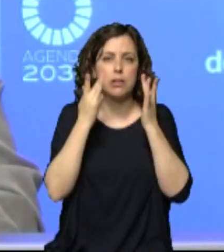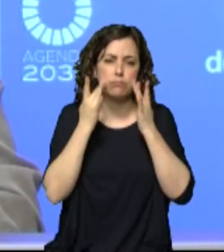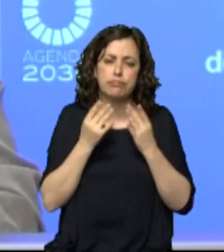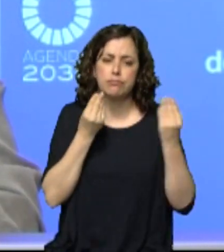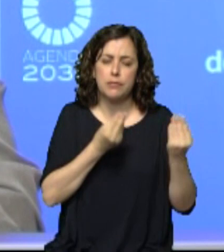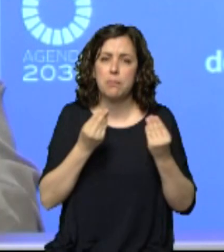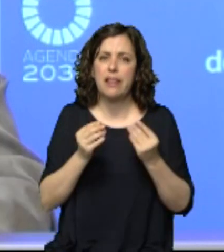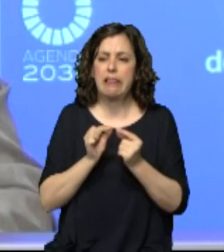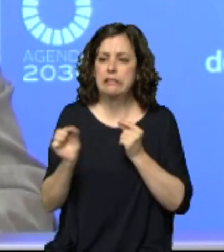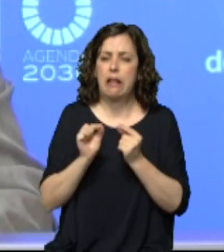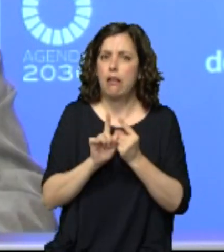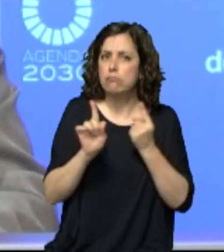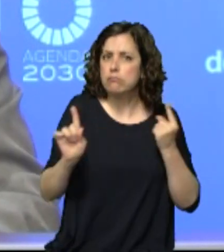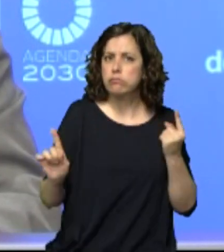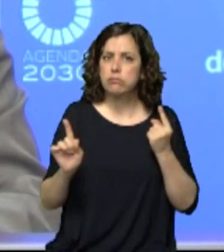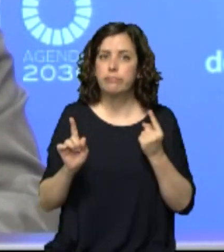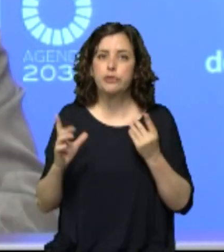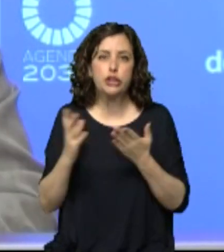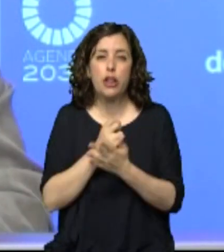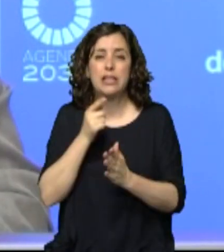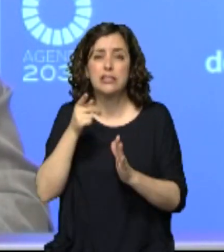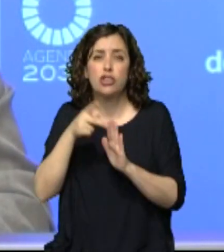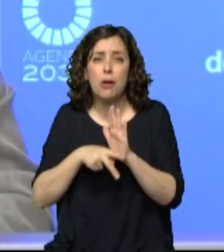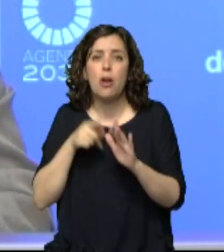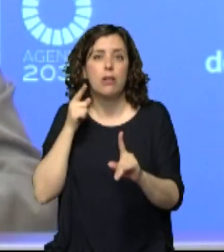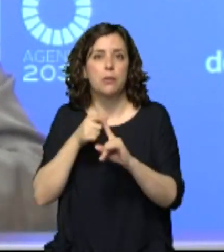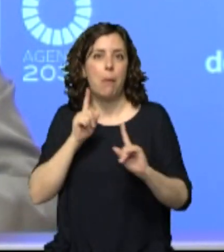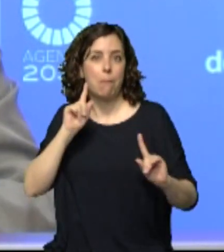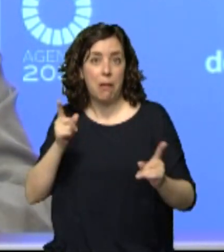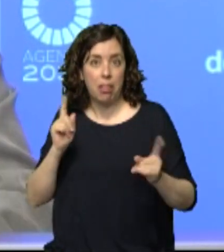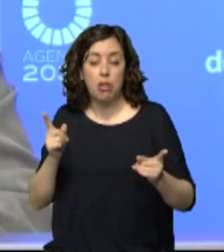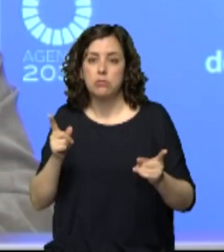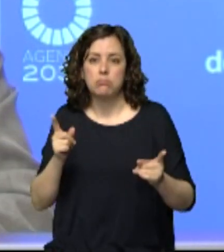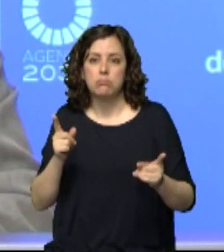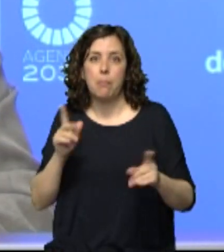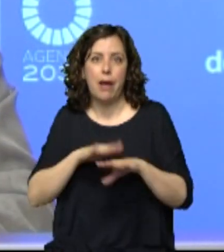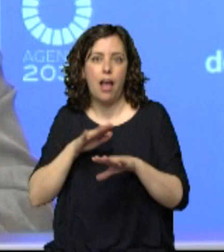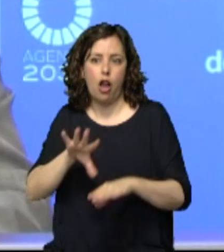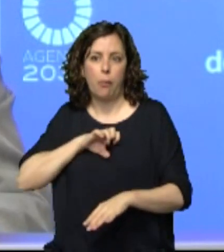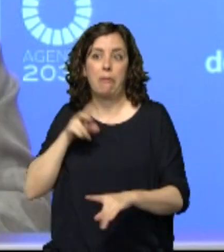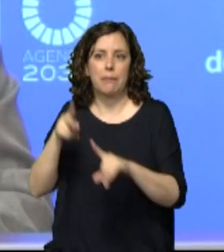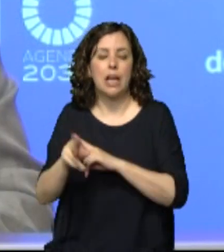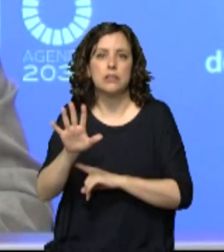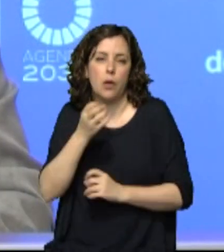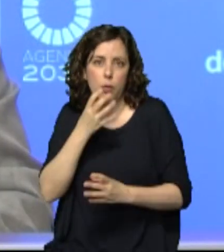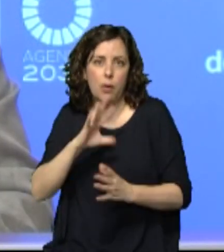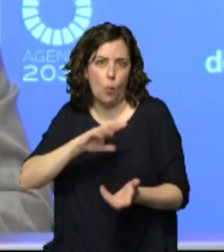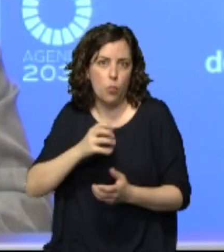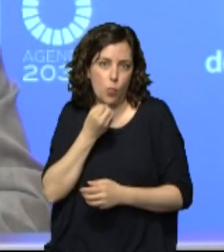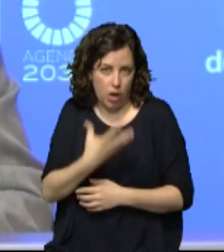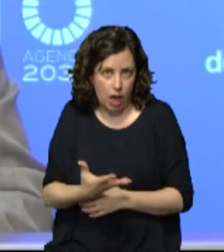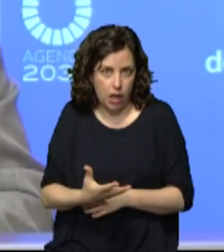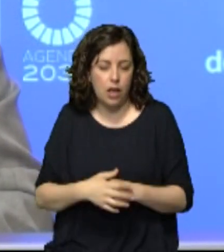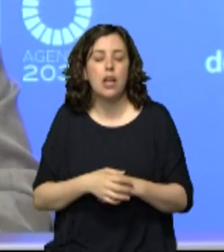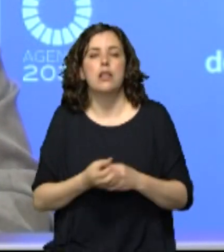de distancia social, todas las normas preventivas, en definitiva, para evitar contagiarse, lo cual esa es una buena noticia, pero también muestra que tenemos que